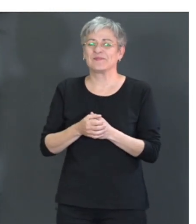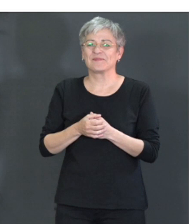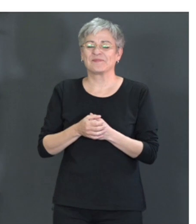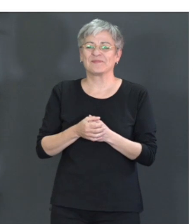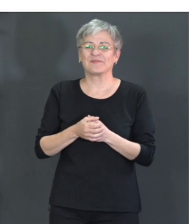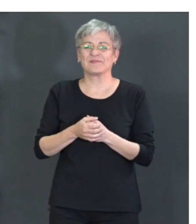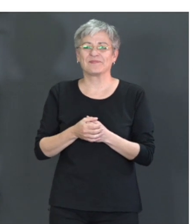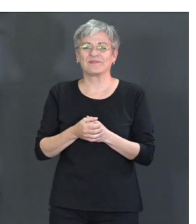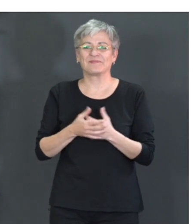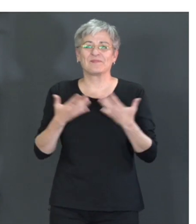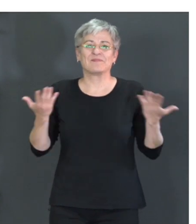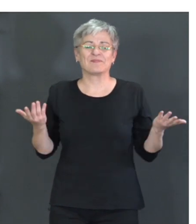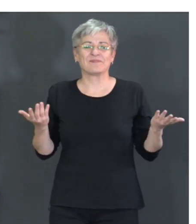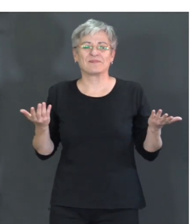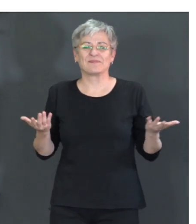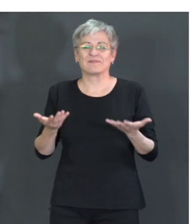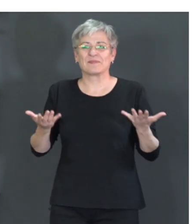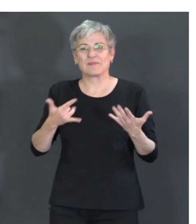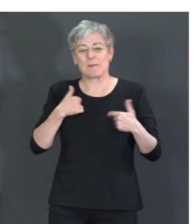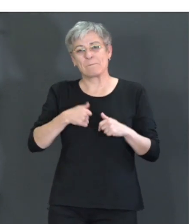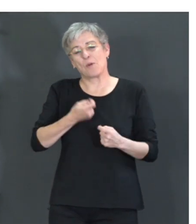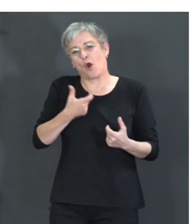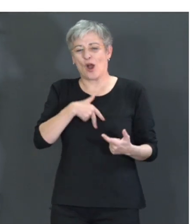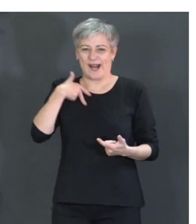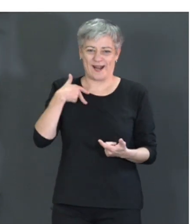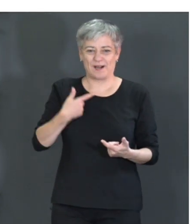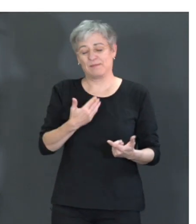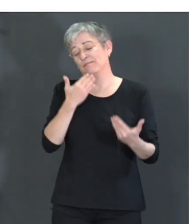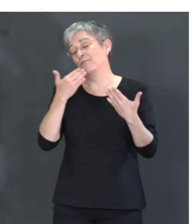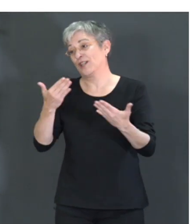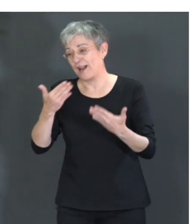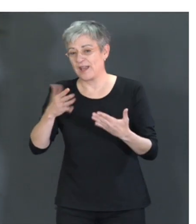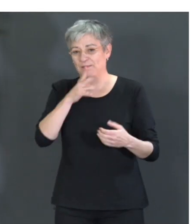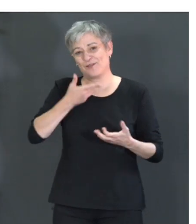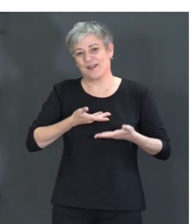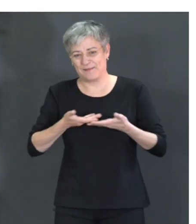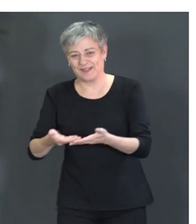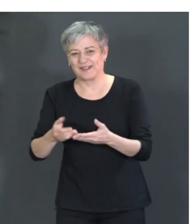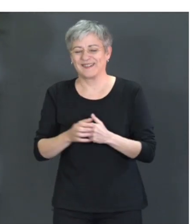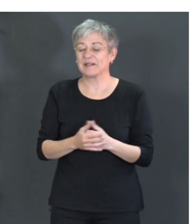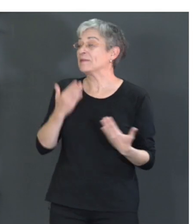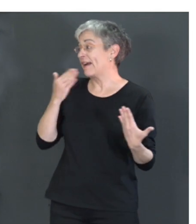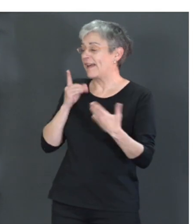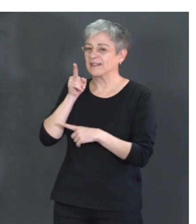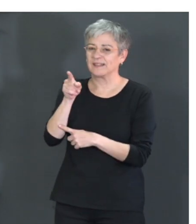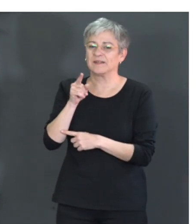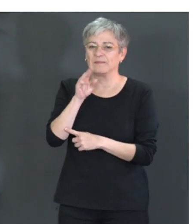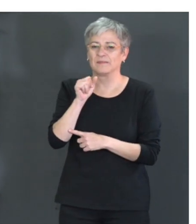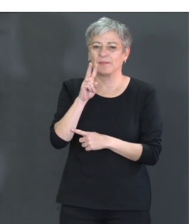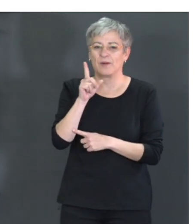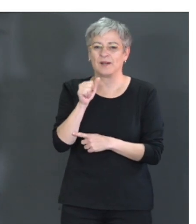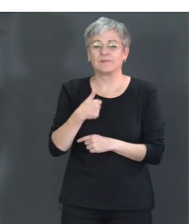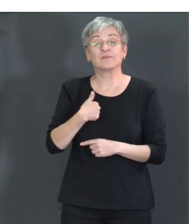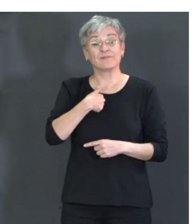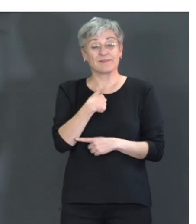Bueno, entonces, bueno, pues eso sería un poco todo en general, y también muchísimas gracias por contar con nosotros. Gracias a ti, Paula. Enrique.